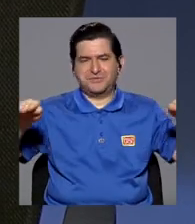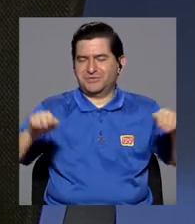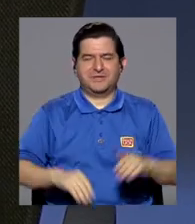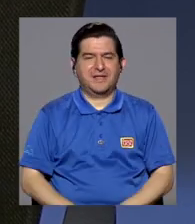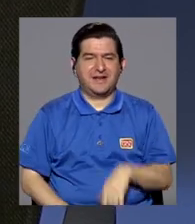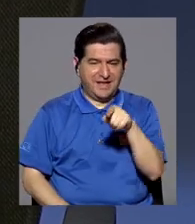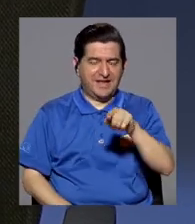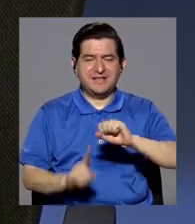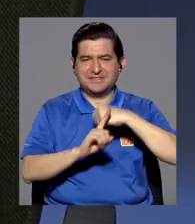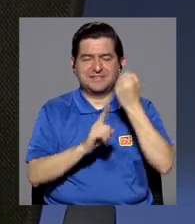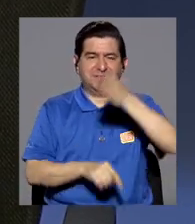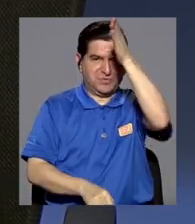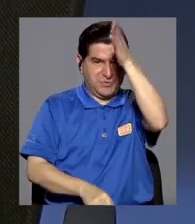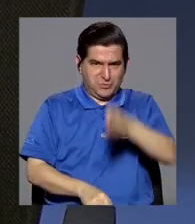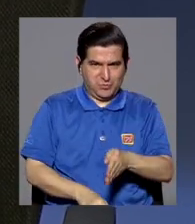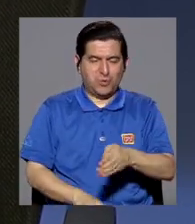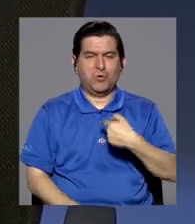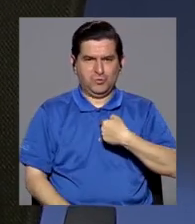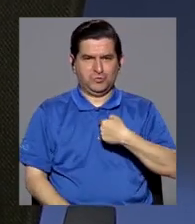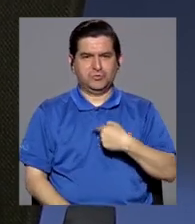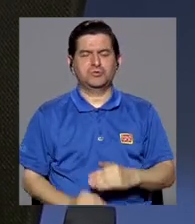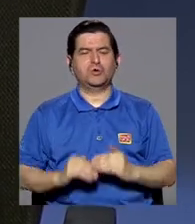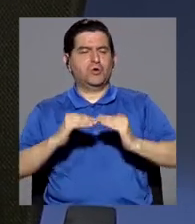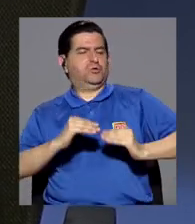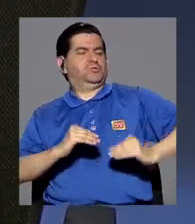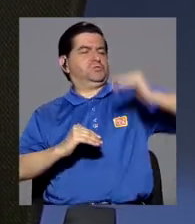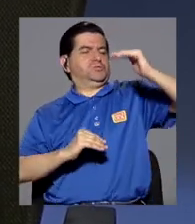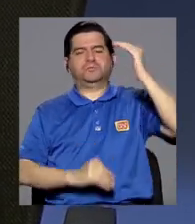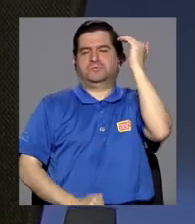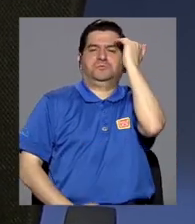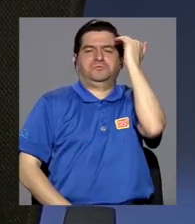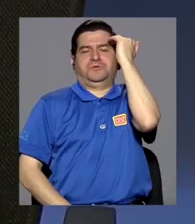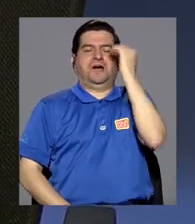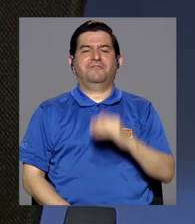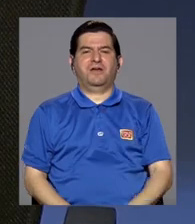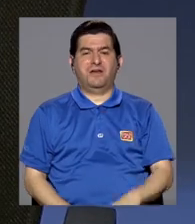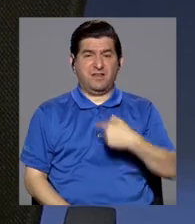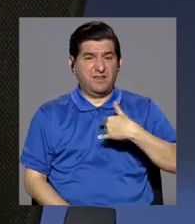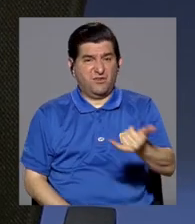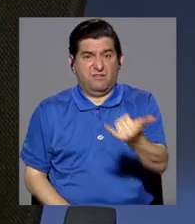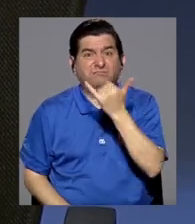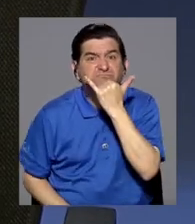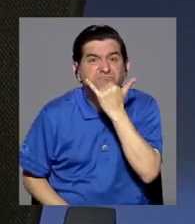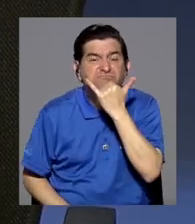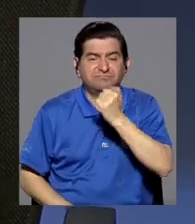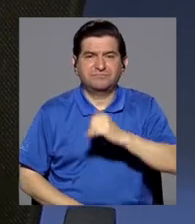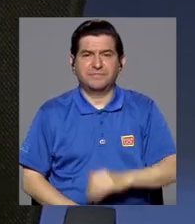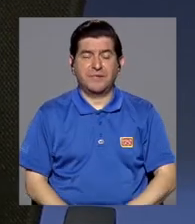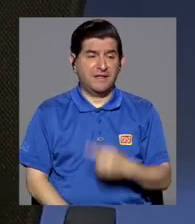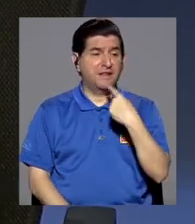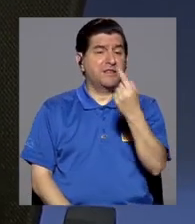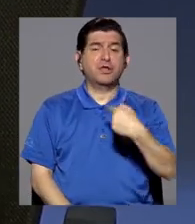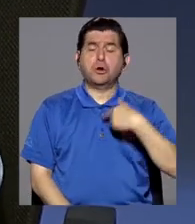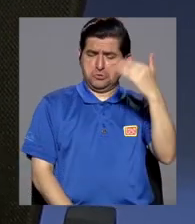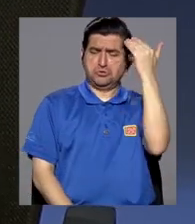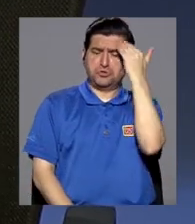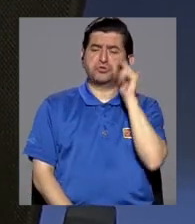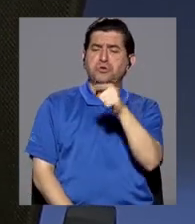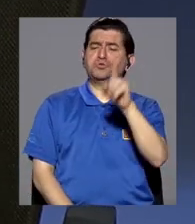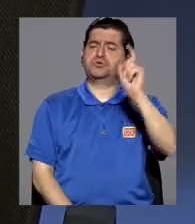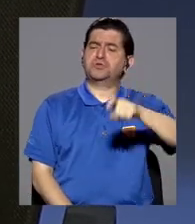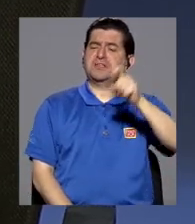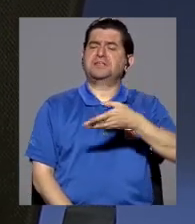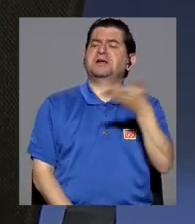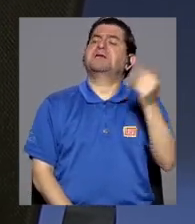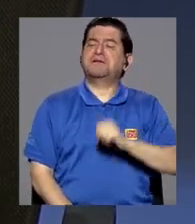que lo estoy haciendo desde una posición vertical me estoy colocando una posición de saber y estoy cayendo en el bar porque estoy diciendo yo sea lo que